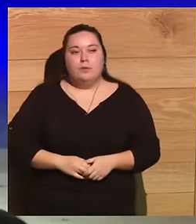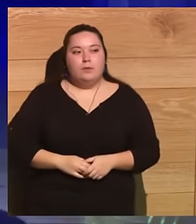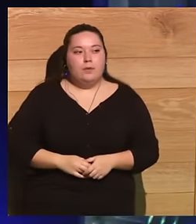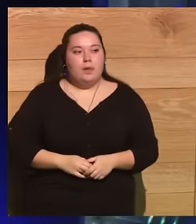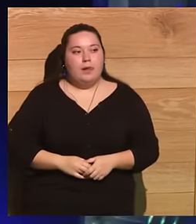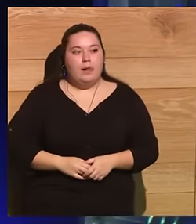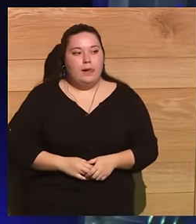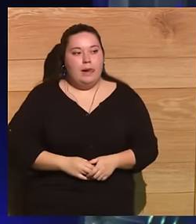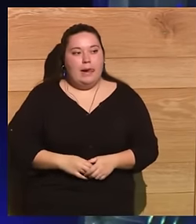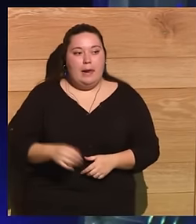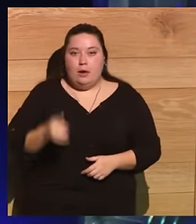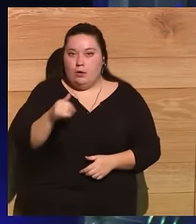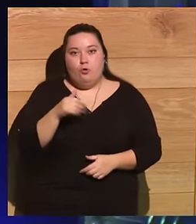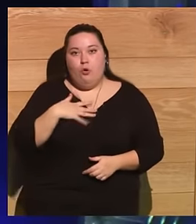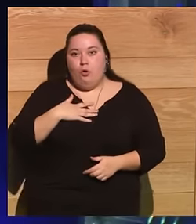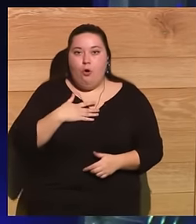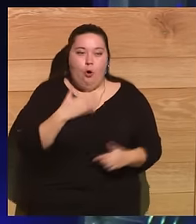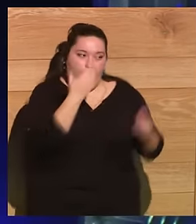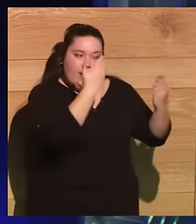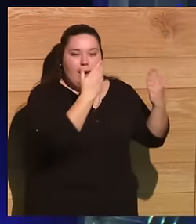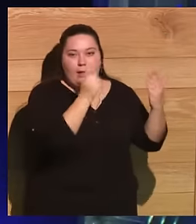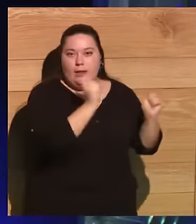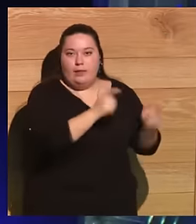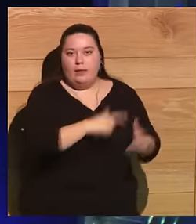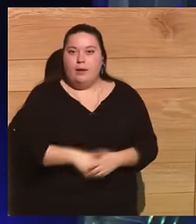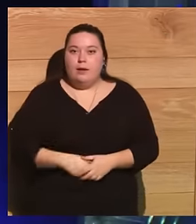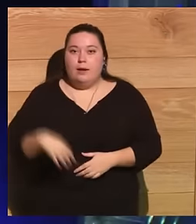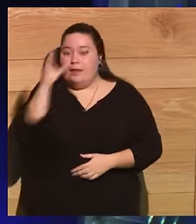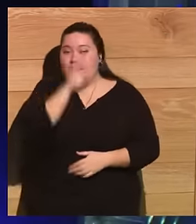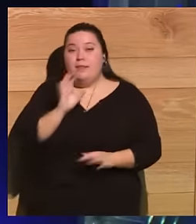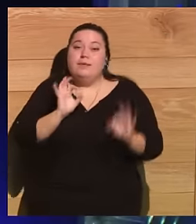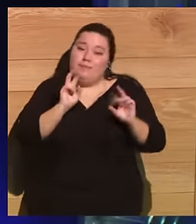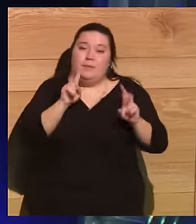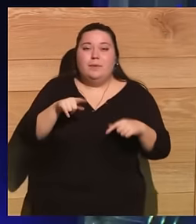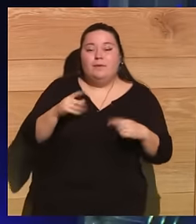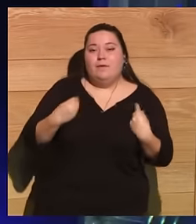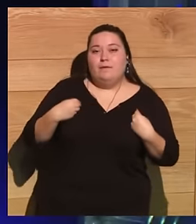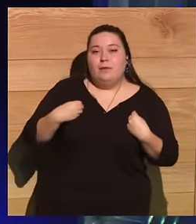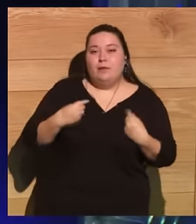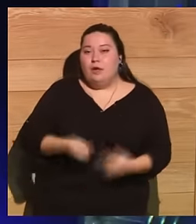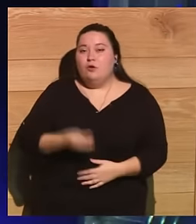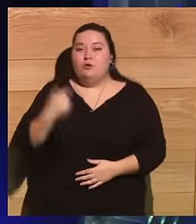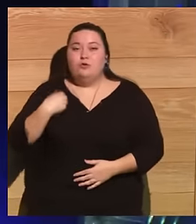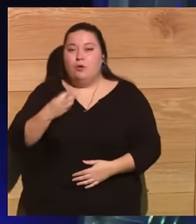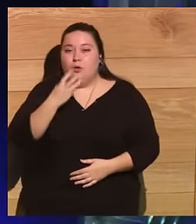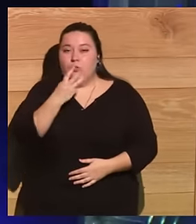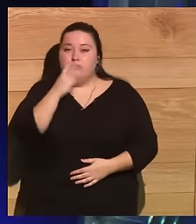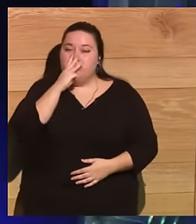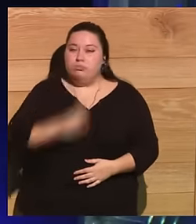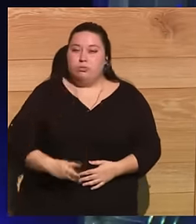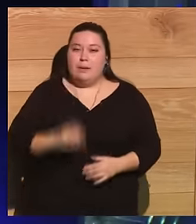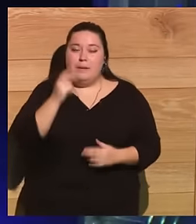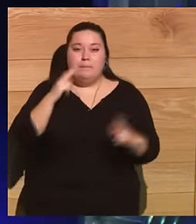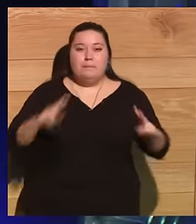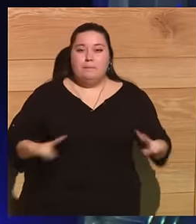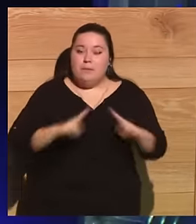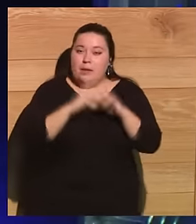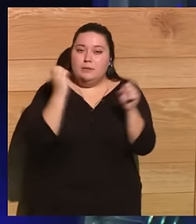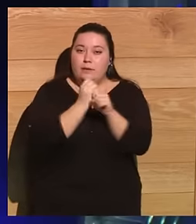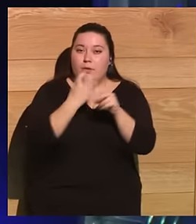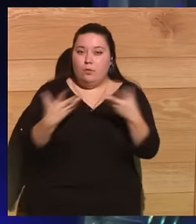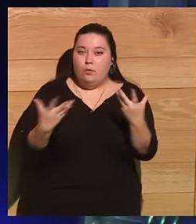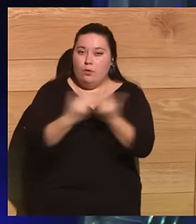espero poder rendir tributo a este estilo de ciencia, ¿no? La ciencia también versa sobre la vida. Pasé 3 años en París trabajando